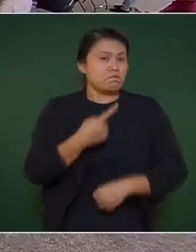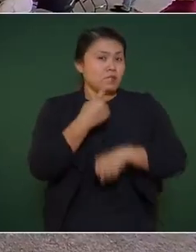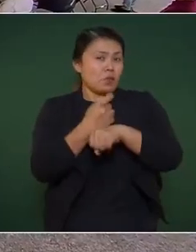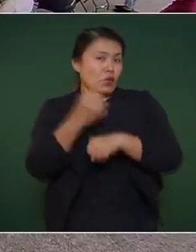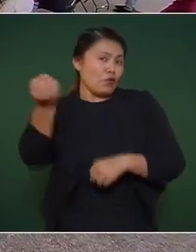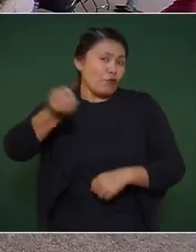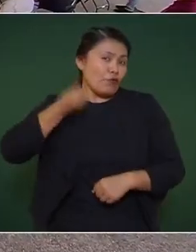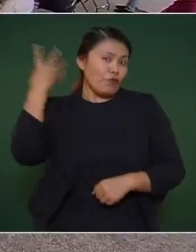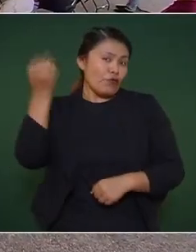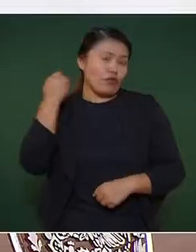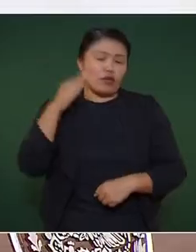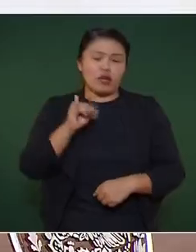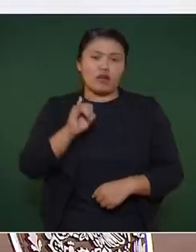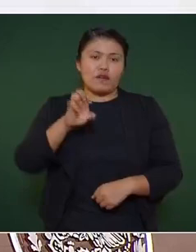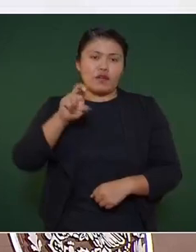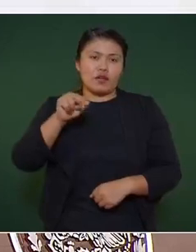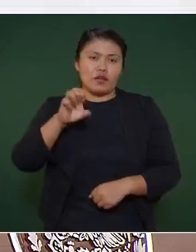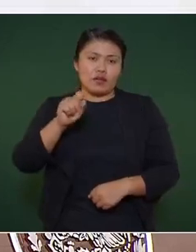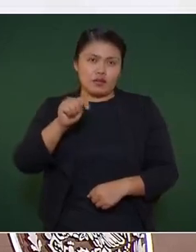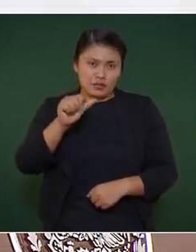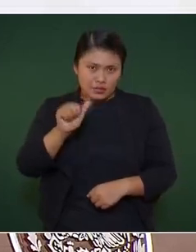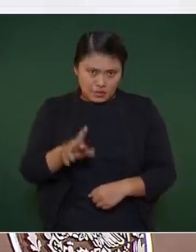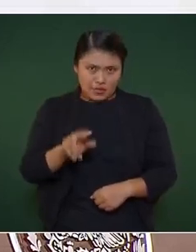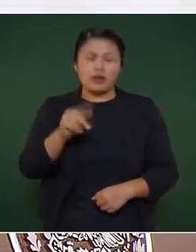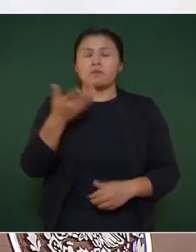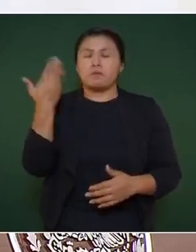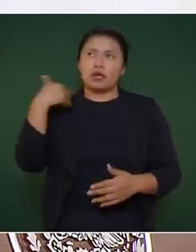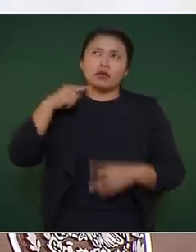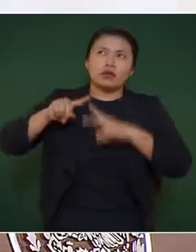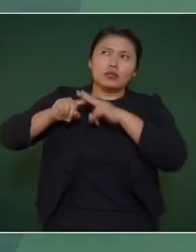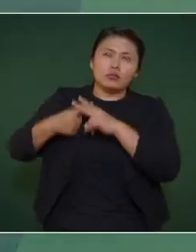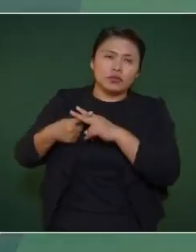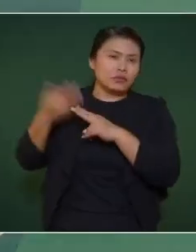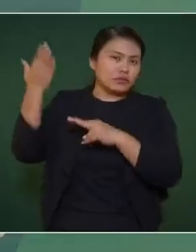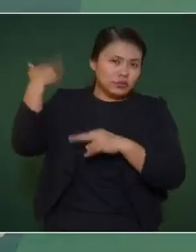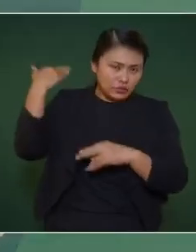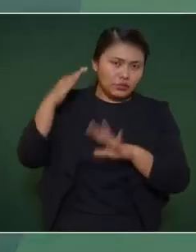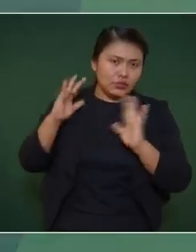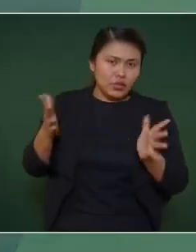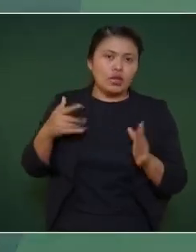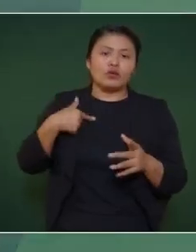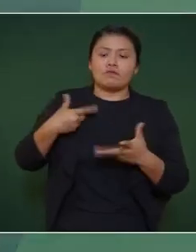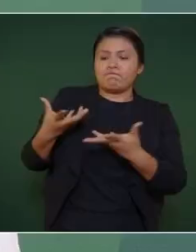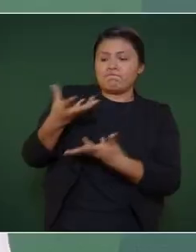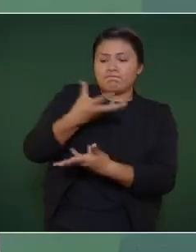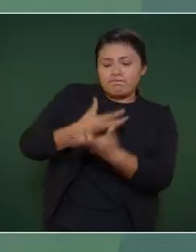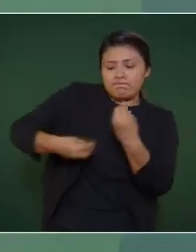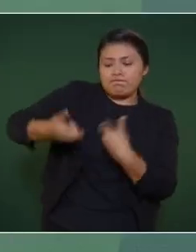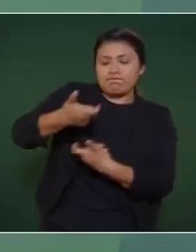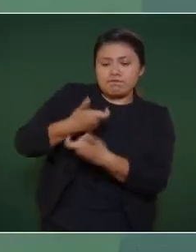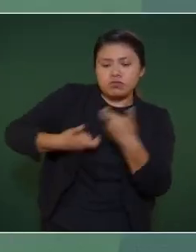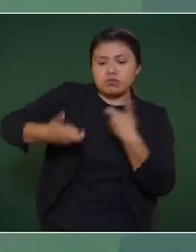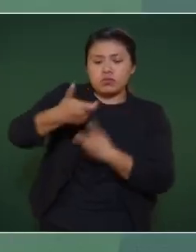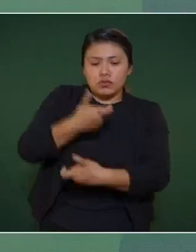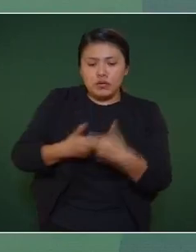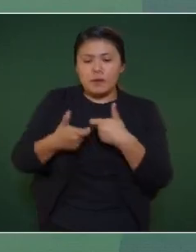ya se inició desde hace buen rato la inversión de un